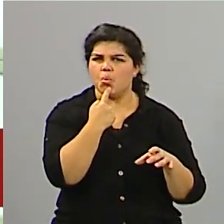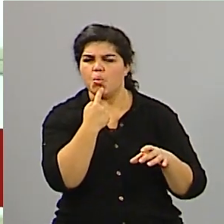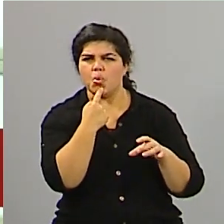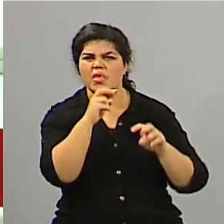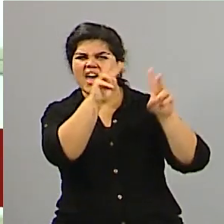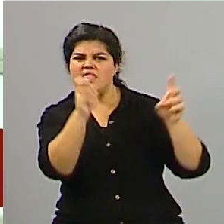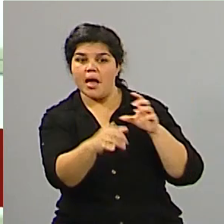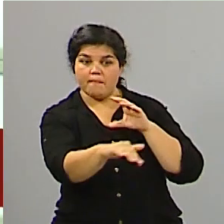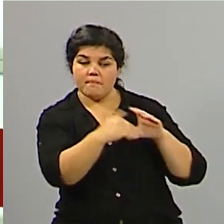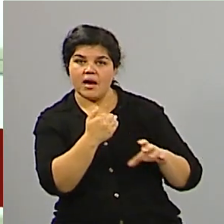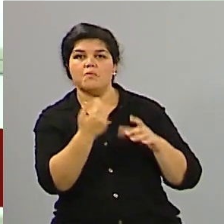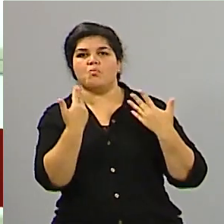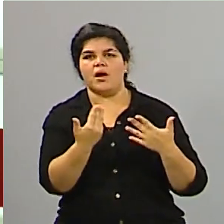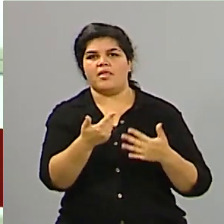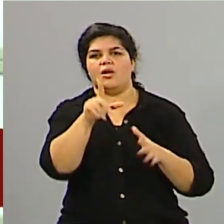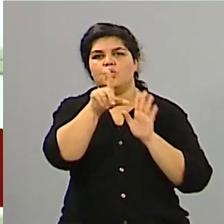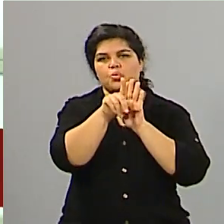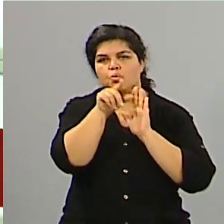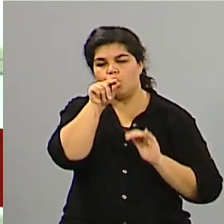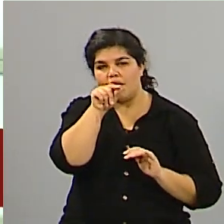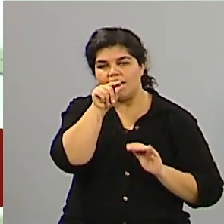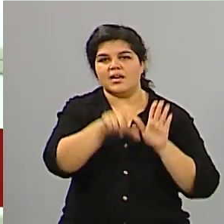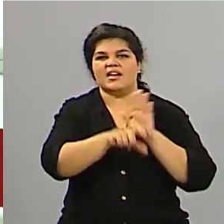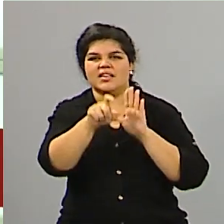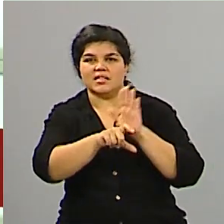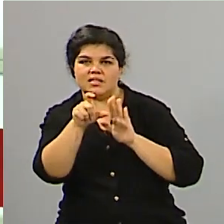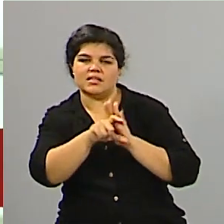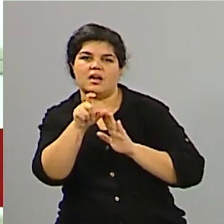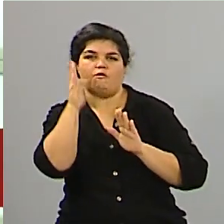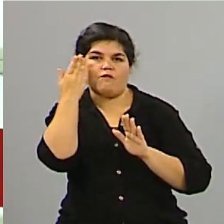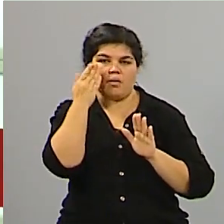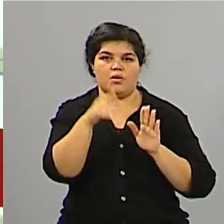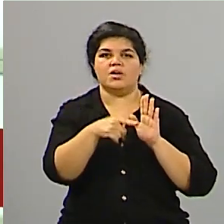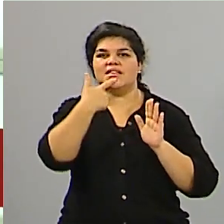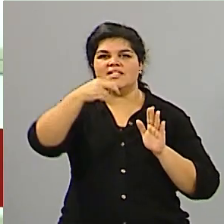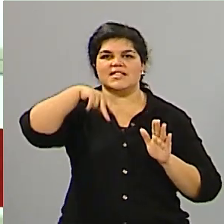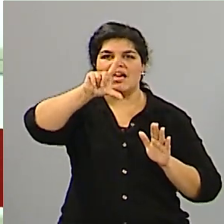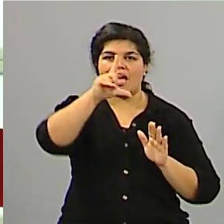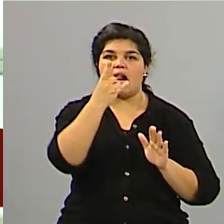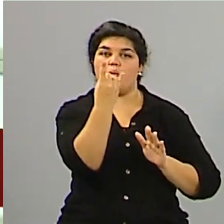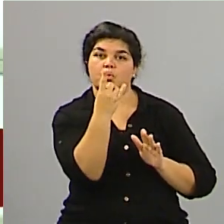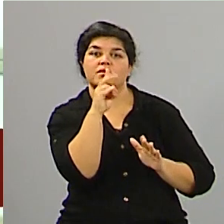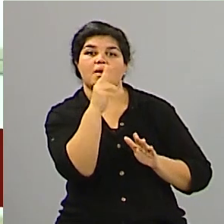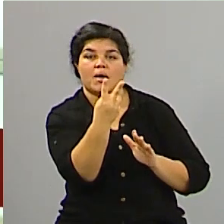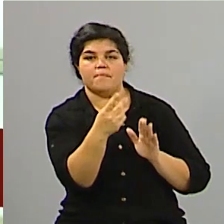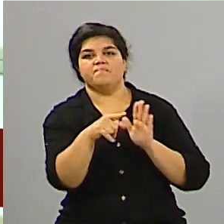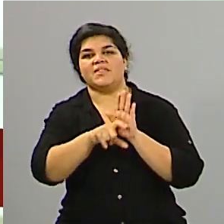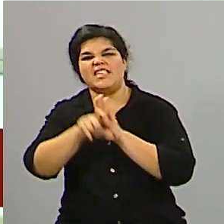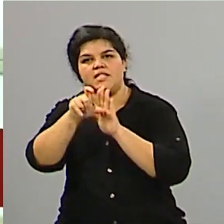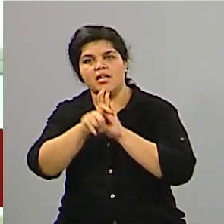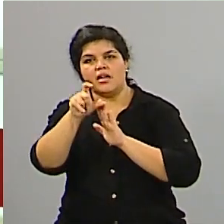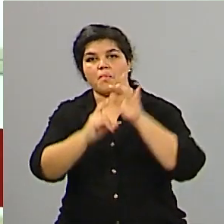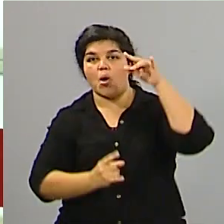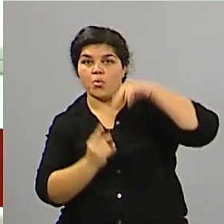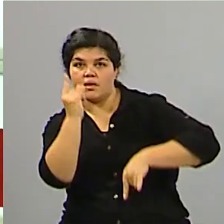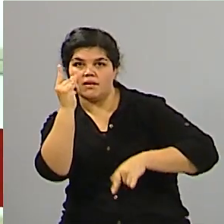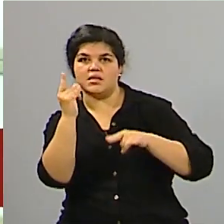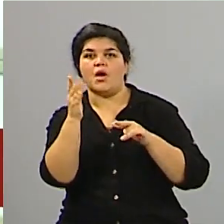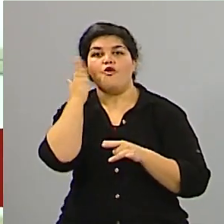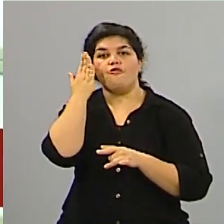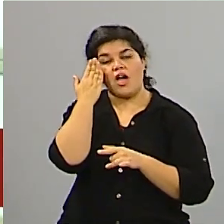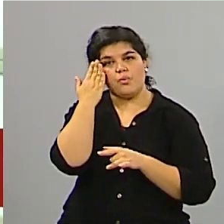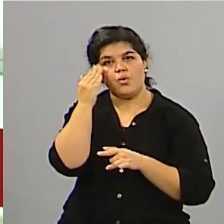que si quieren sugerirnos algún tema o tienen algún comentario para hacer, estamos en redes, en Twitter, en Facebook y también en Instagram. En Twitter